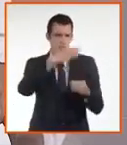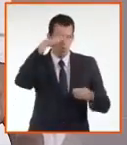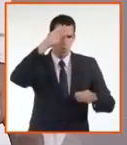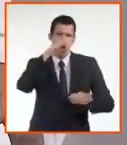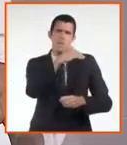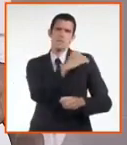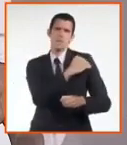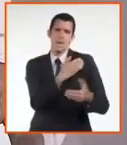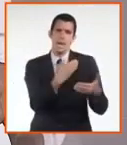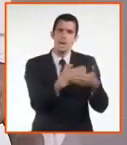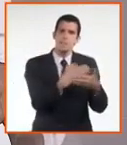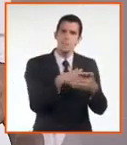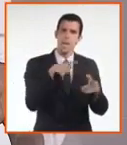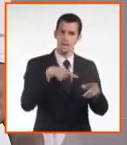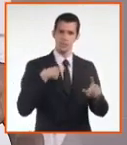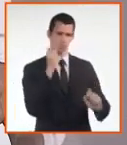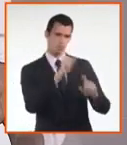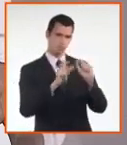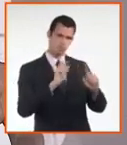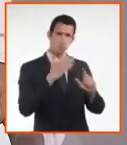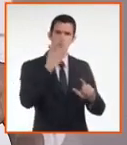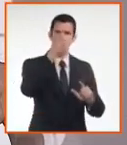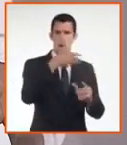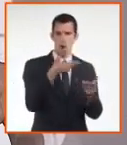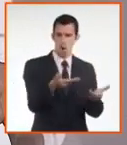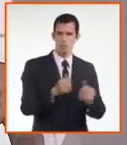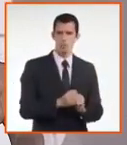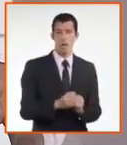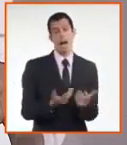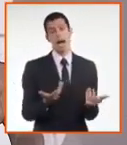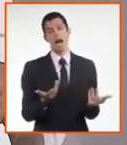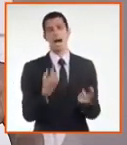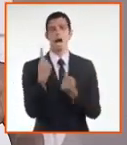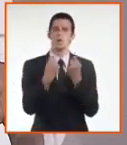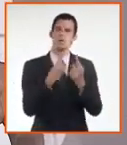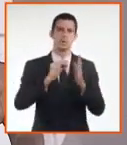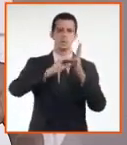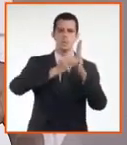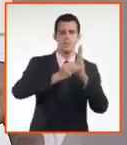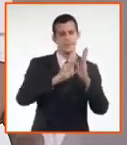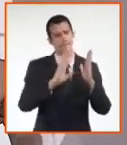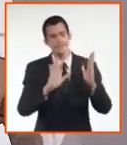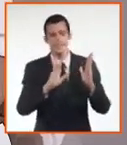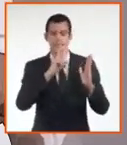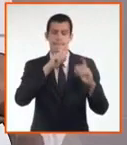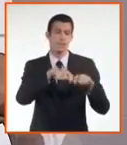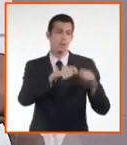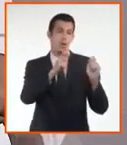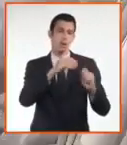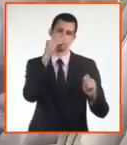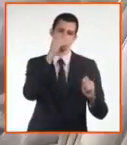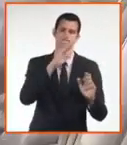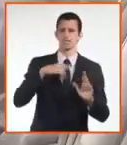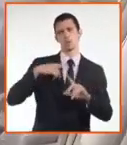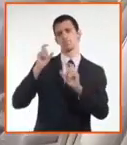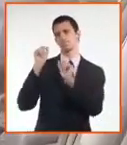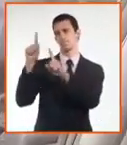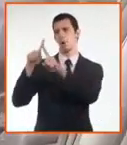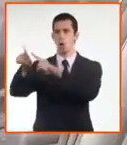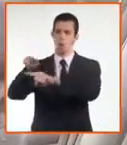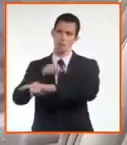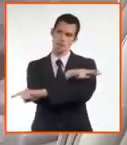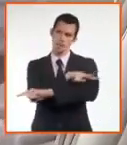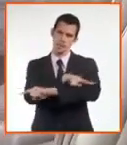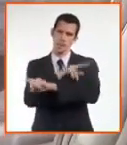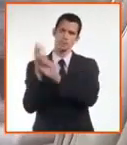no nos queda de otra que importarla pero hay muchas que las hemos ido sustituyendo y eso ha permitido la vitalidad de nuestra de